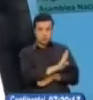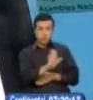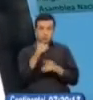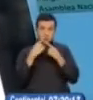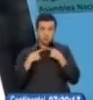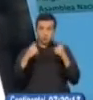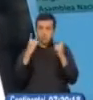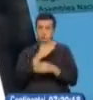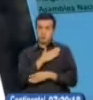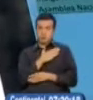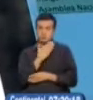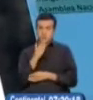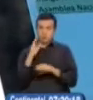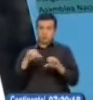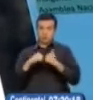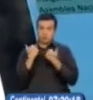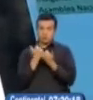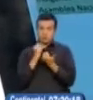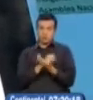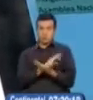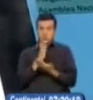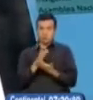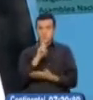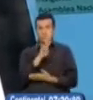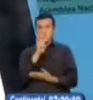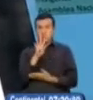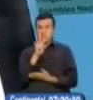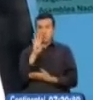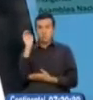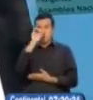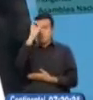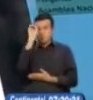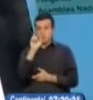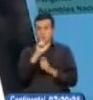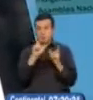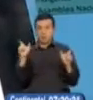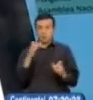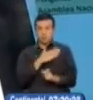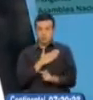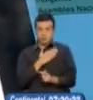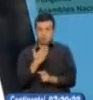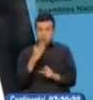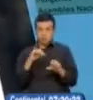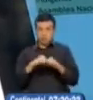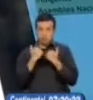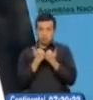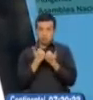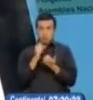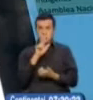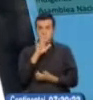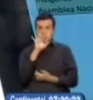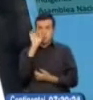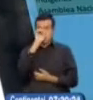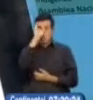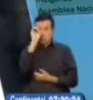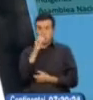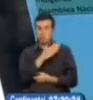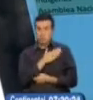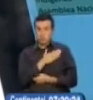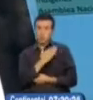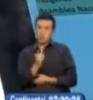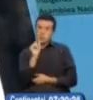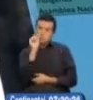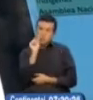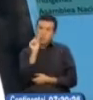que confía mucho en la Asamblea Nacional, 24% confía algo en la Asamblea, 39% solamente confía